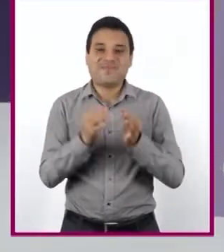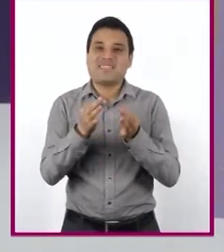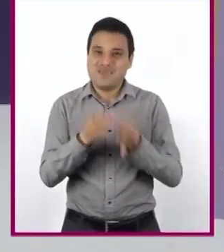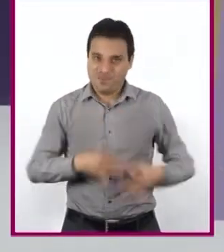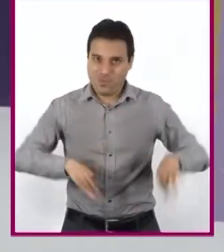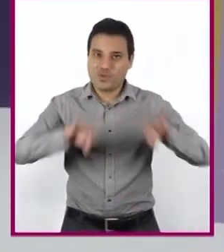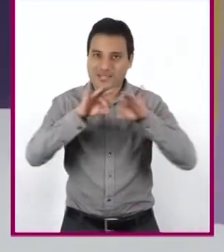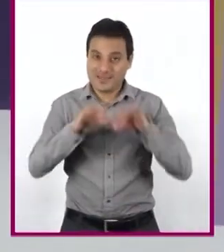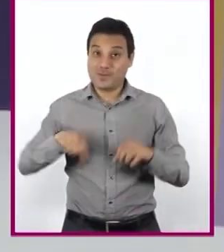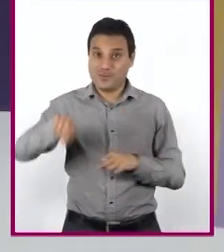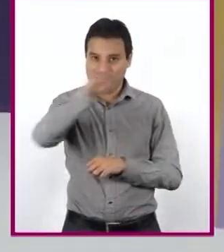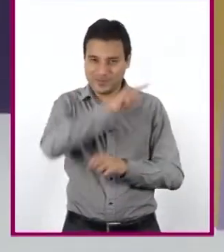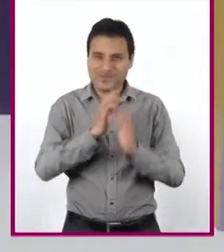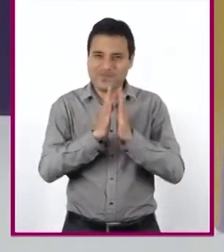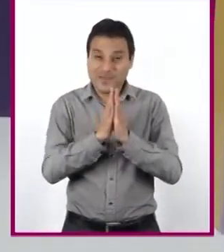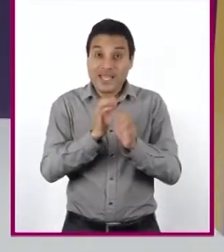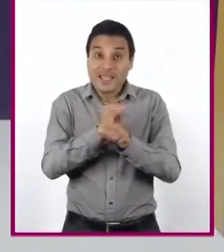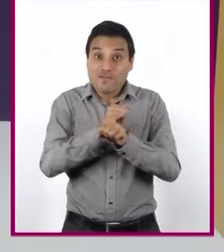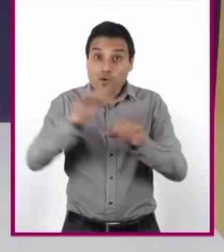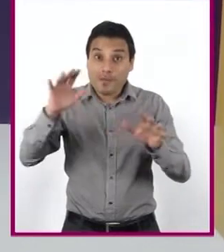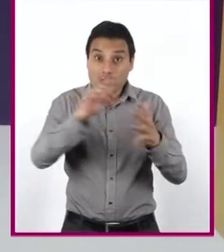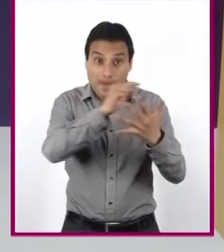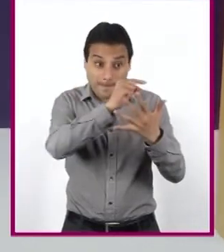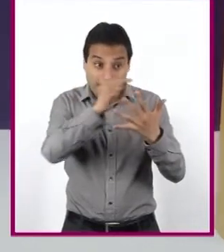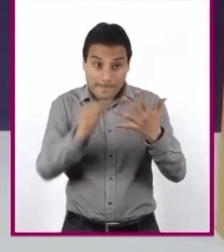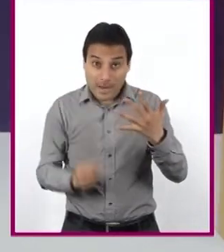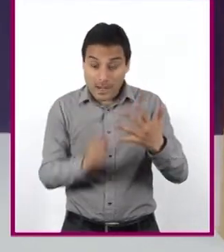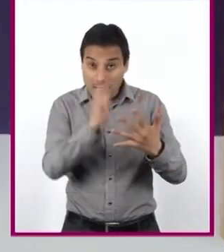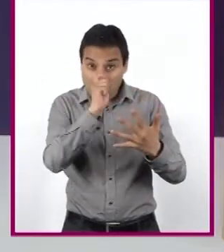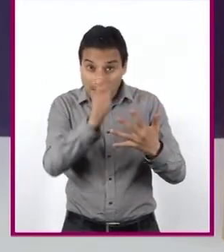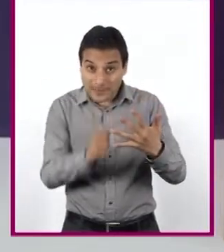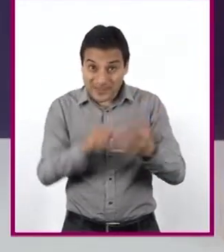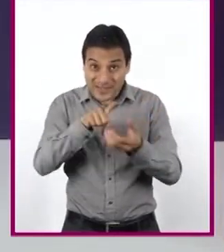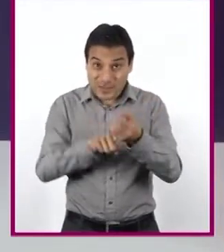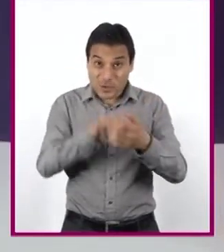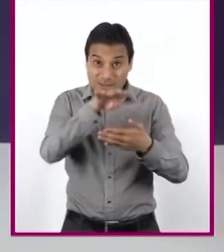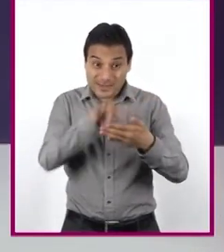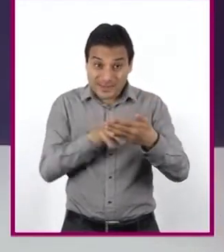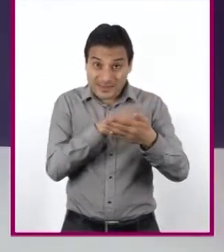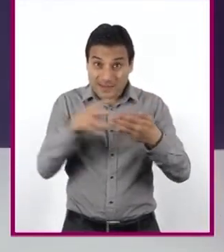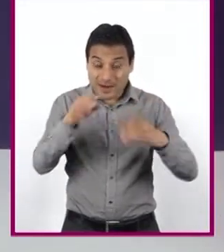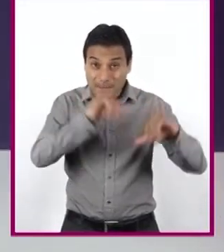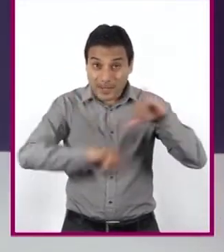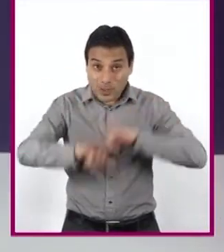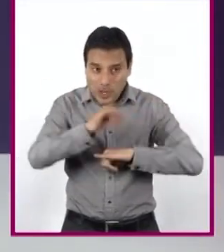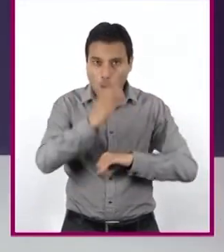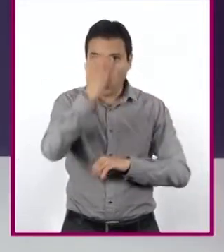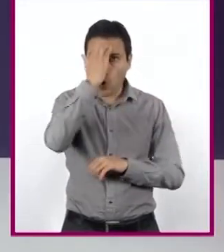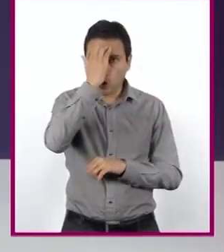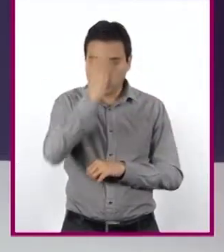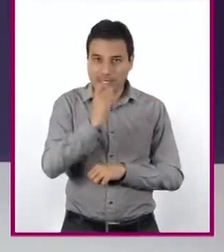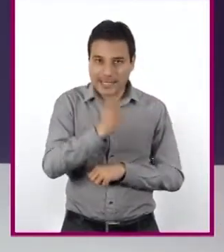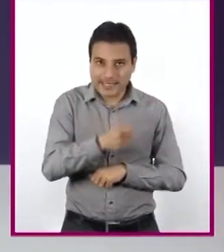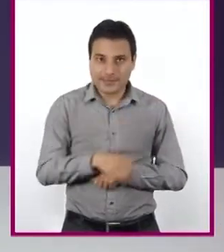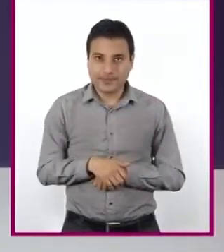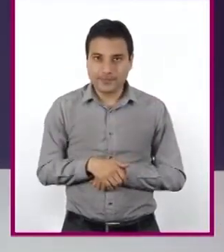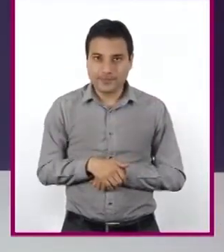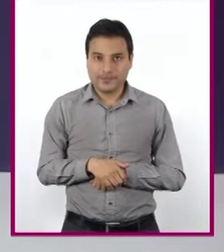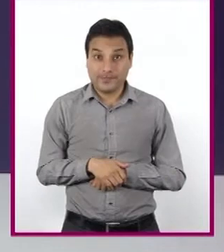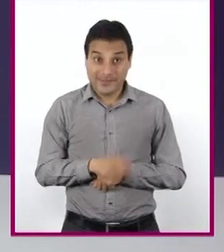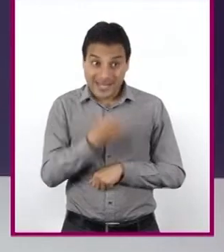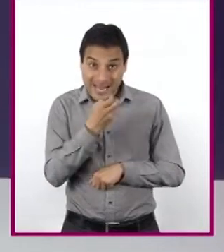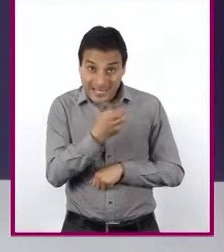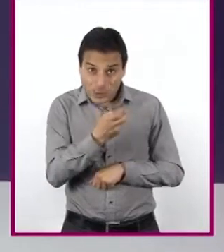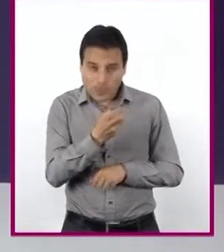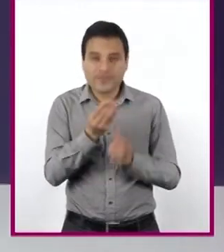importante interpretar la información que contiene la tabla periódica. Esta es un sistema de clasificación. Si